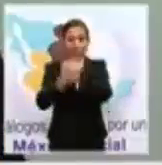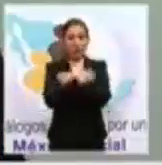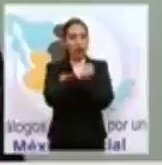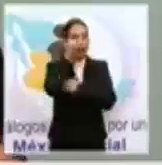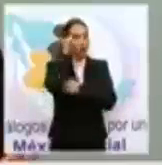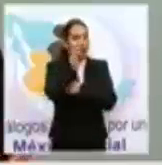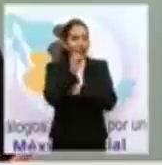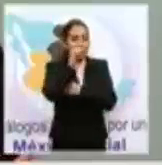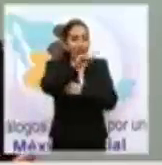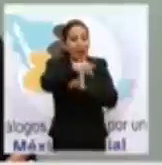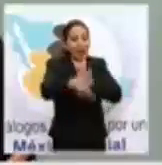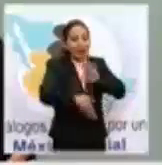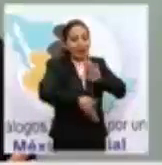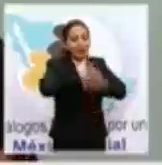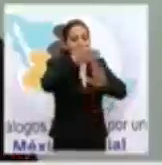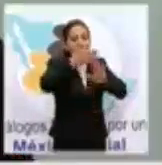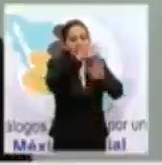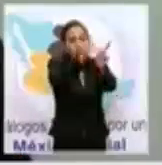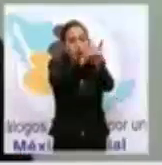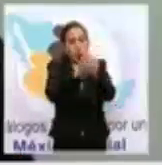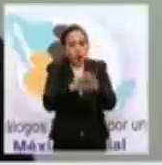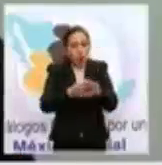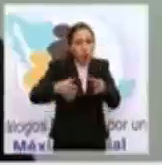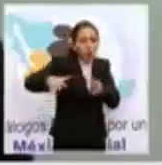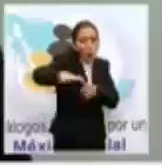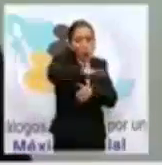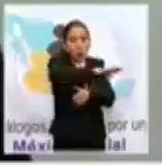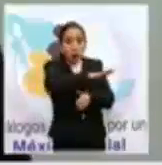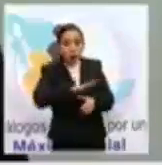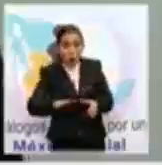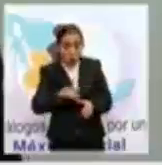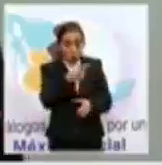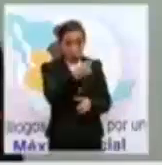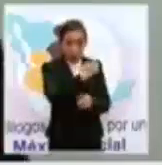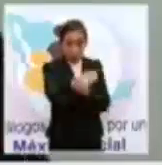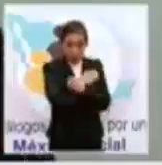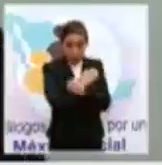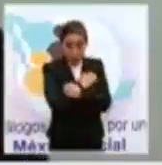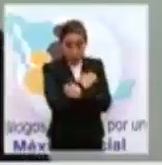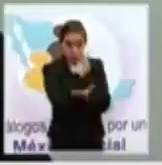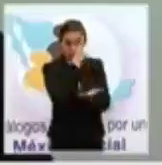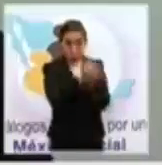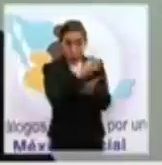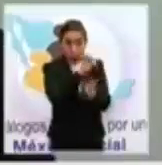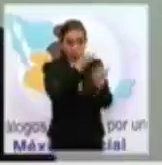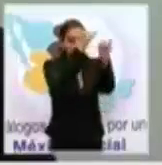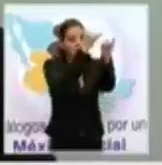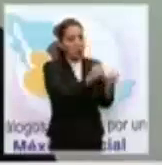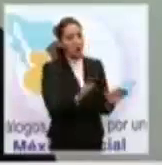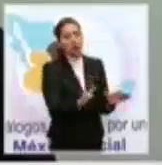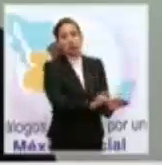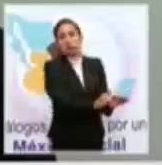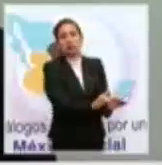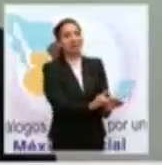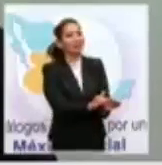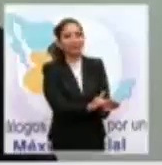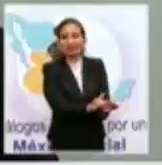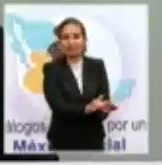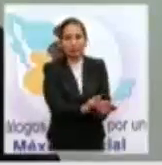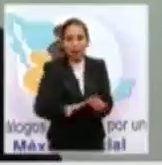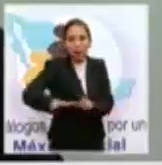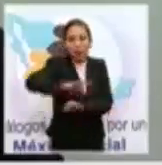la construcción de la colectividad, no es nada más una cuestión individual.